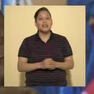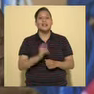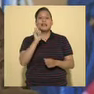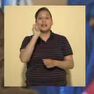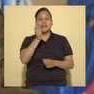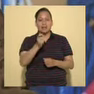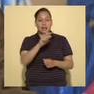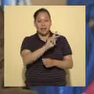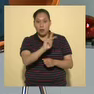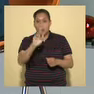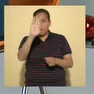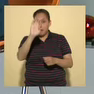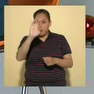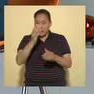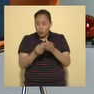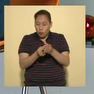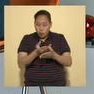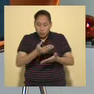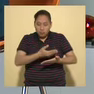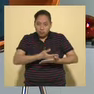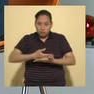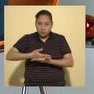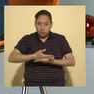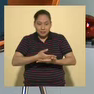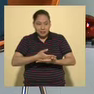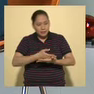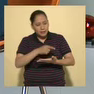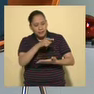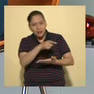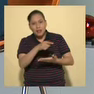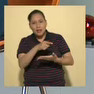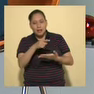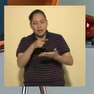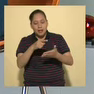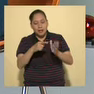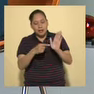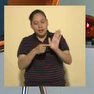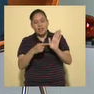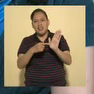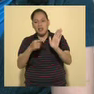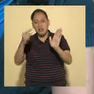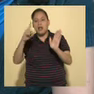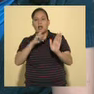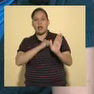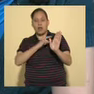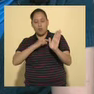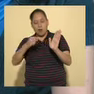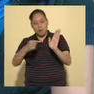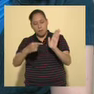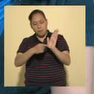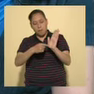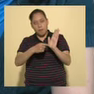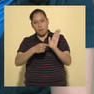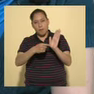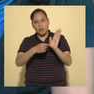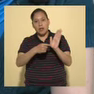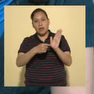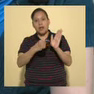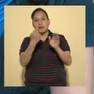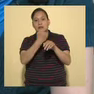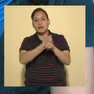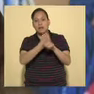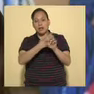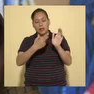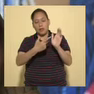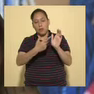a todos los bebés recién nacidos se les hace un piquetito en el talón, se les toman 4 o 5 gotitas de